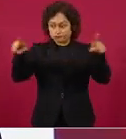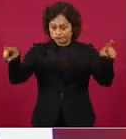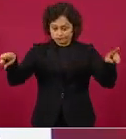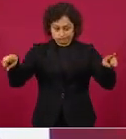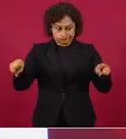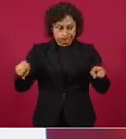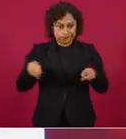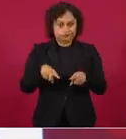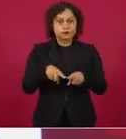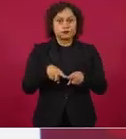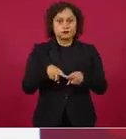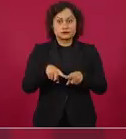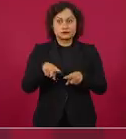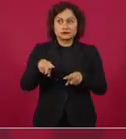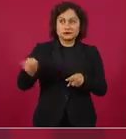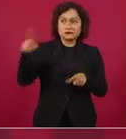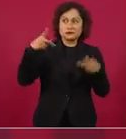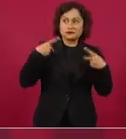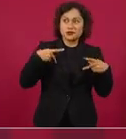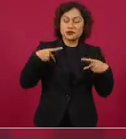son de los más ricos de México,